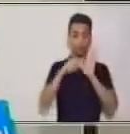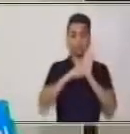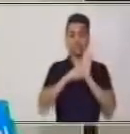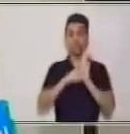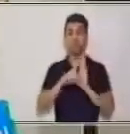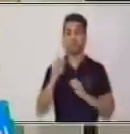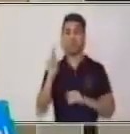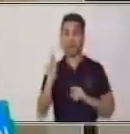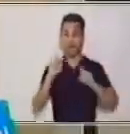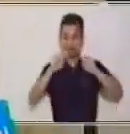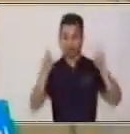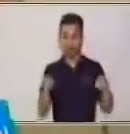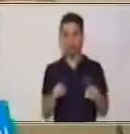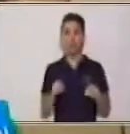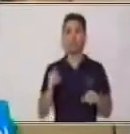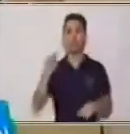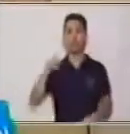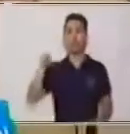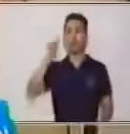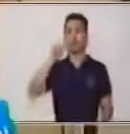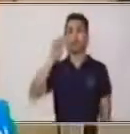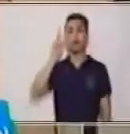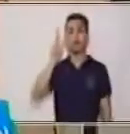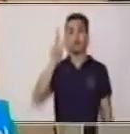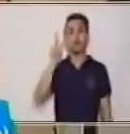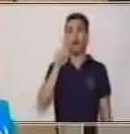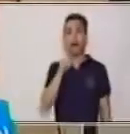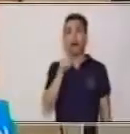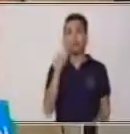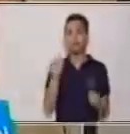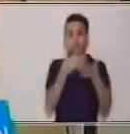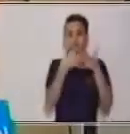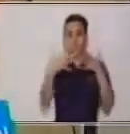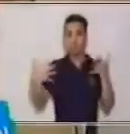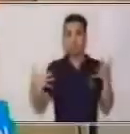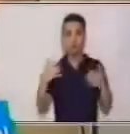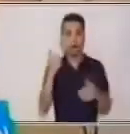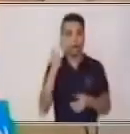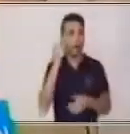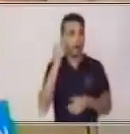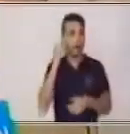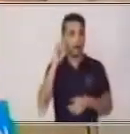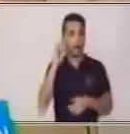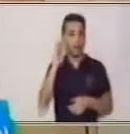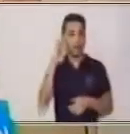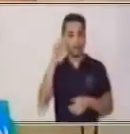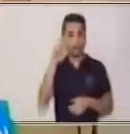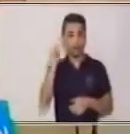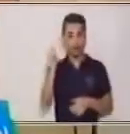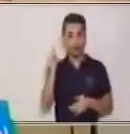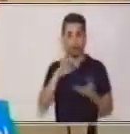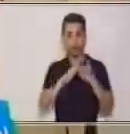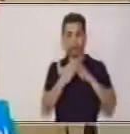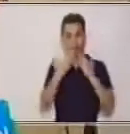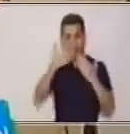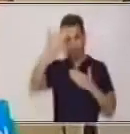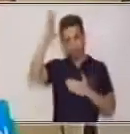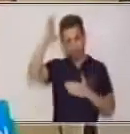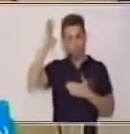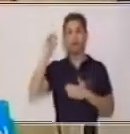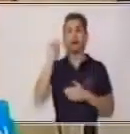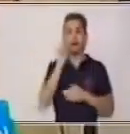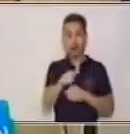elevado al cuadrado. Esto es una expresión algebraica tal como lo hemos explicado en programas anteriores y lo